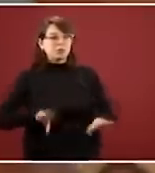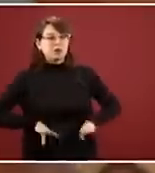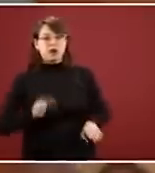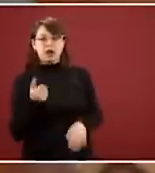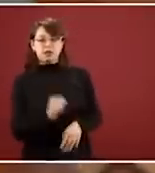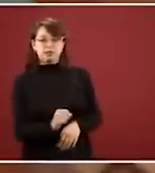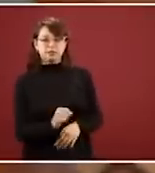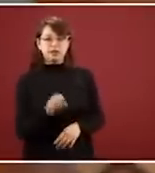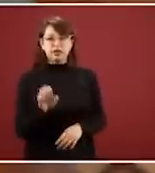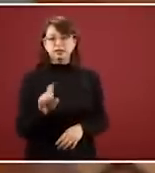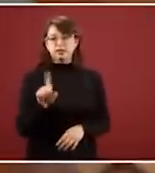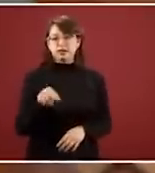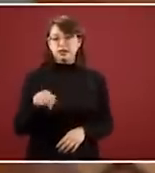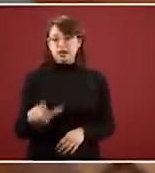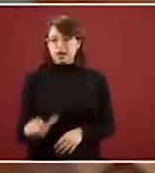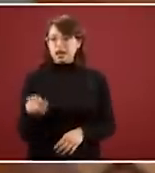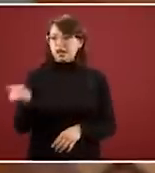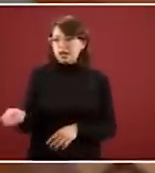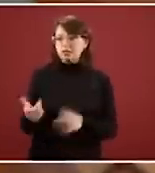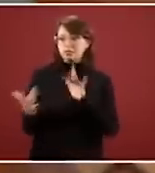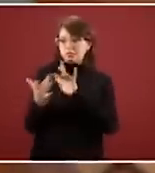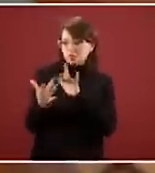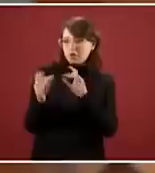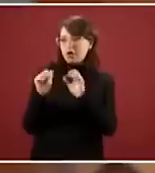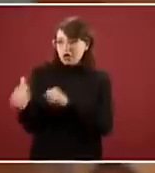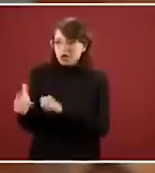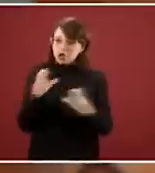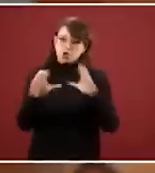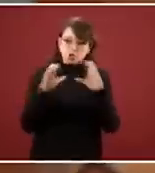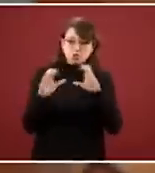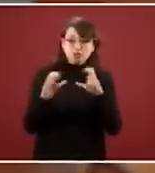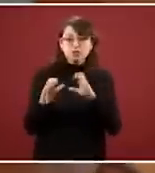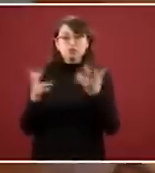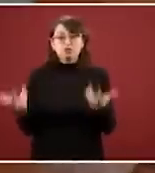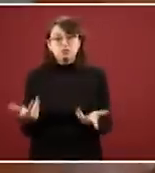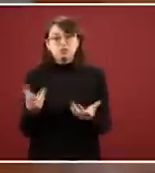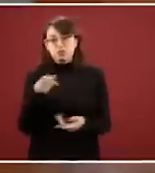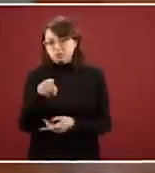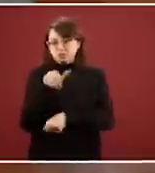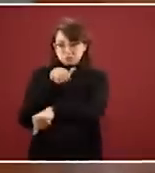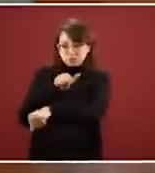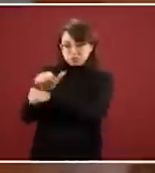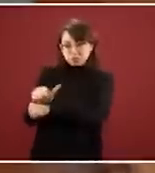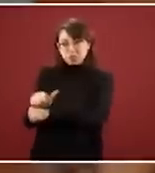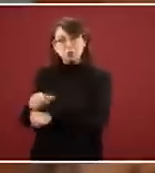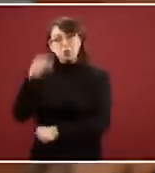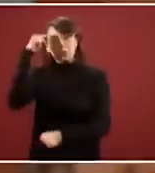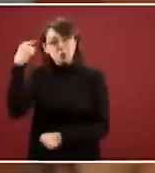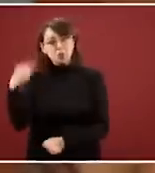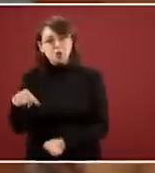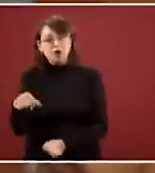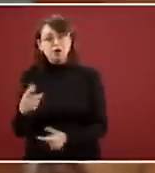no respondió a ese llamado, no ha tenido comunicación con usted para, o tendrá usted su gobierno un acercamiento con el STLN